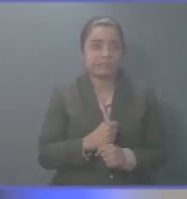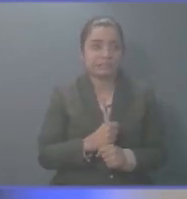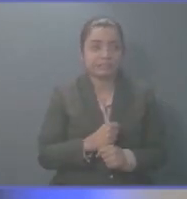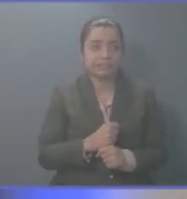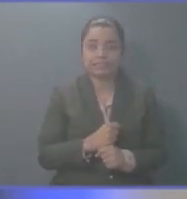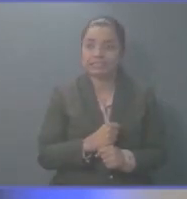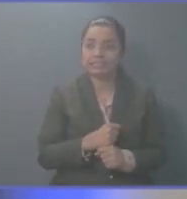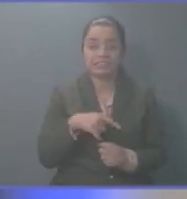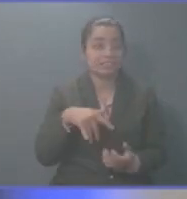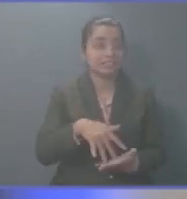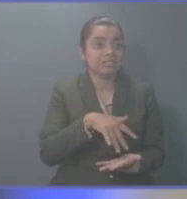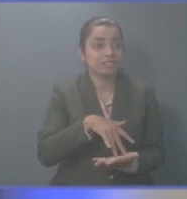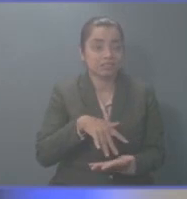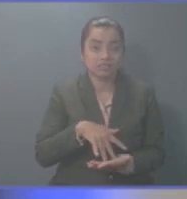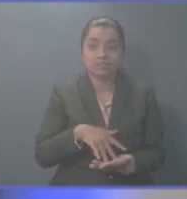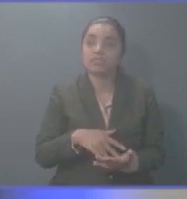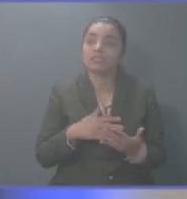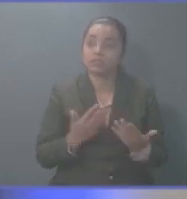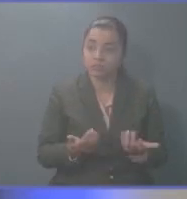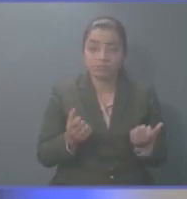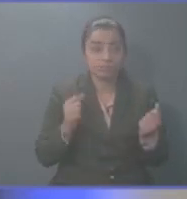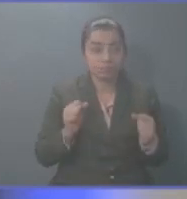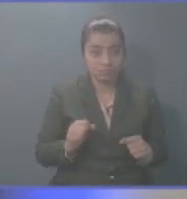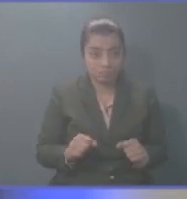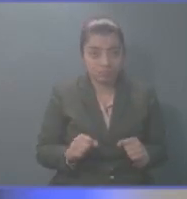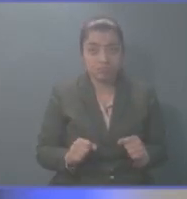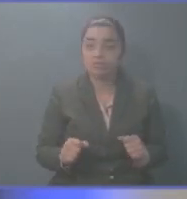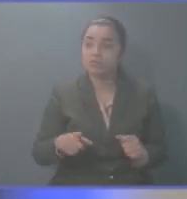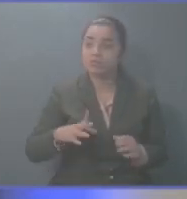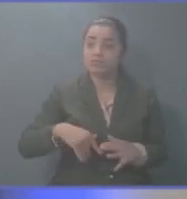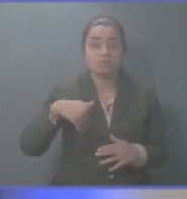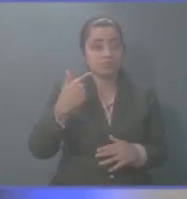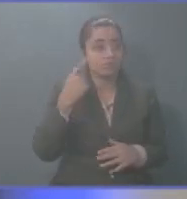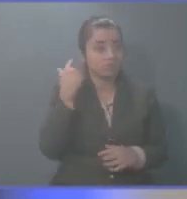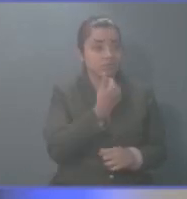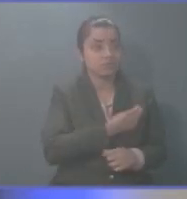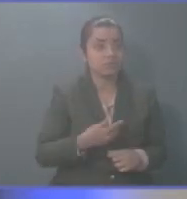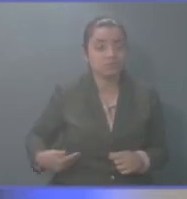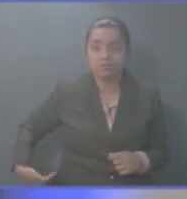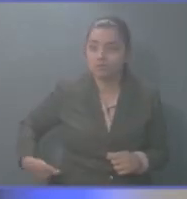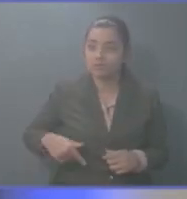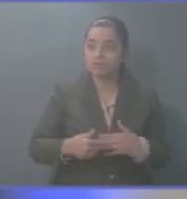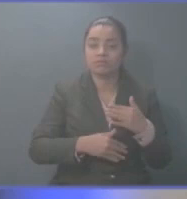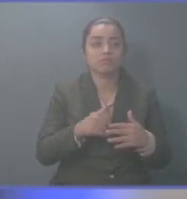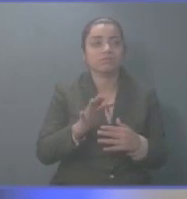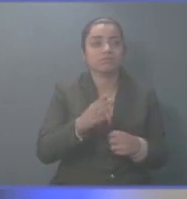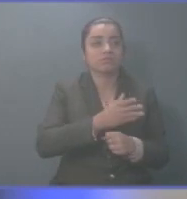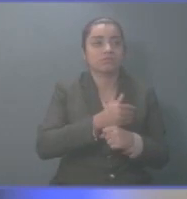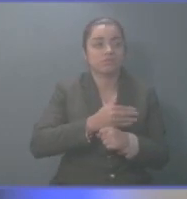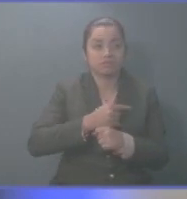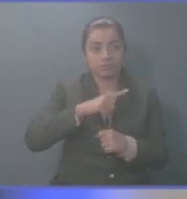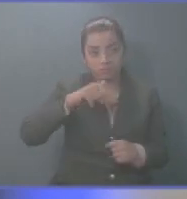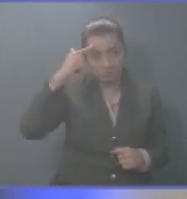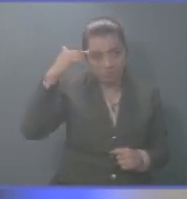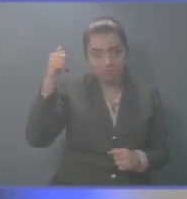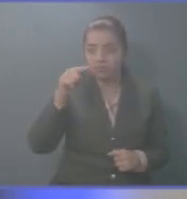mucha zozobra en la población por lo que pueda pasar. Si al final de cuentas el presidente de la República va a competir con su partido político, que es